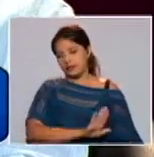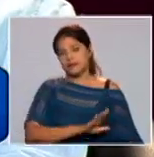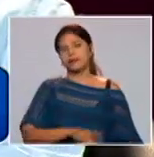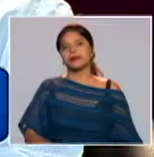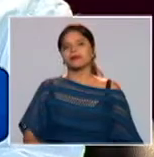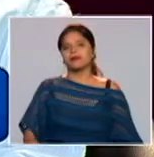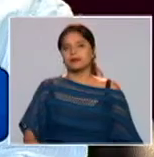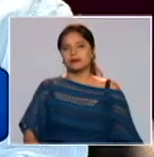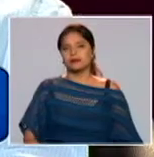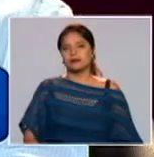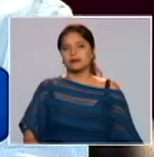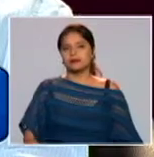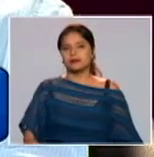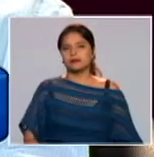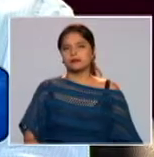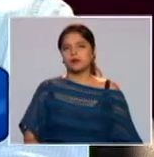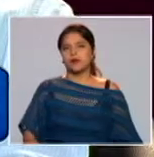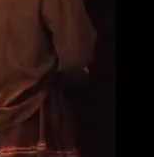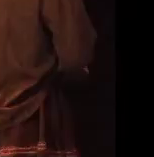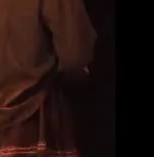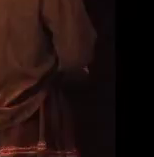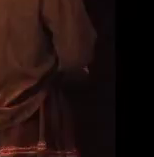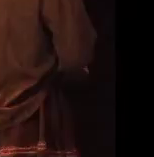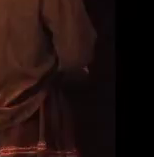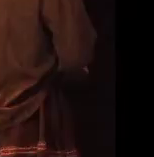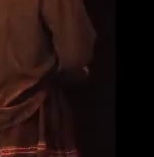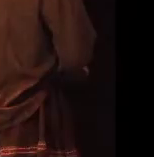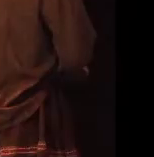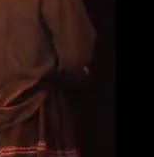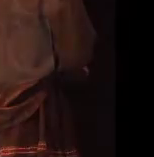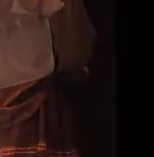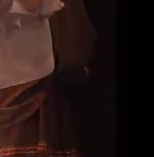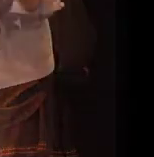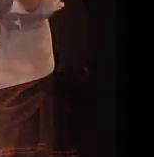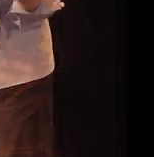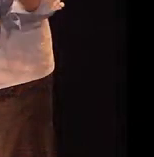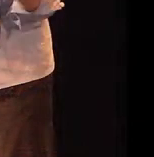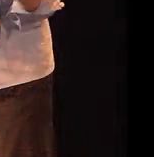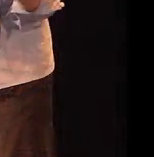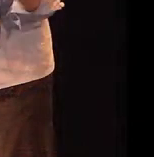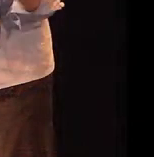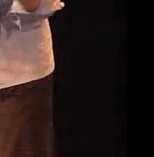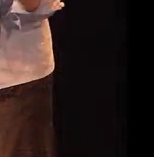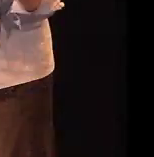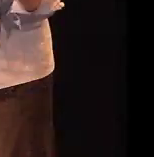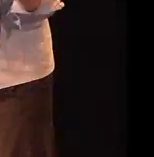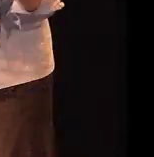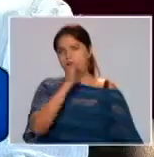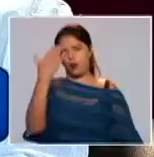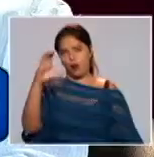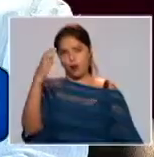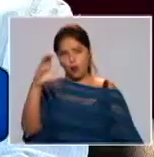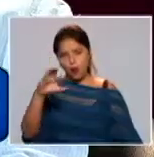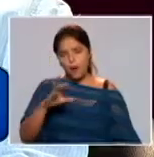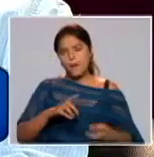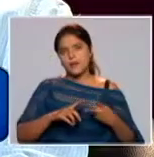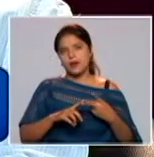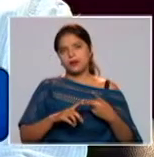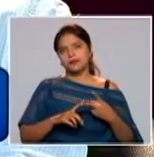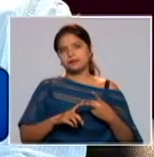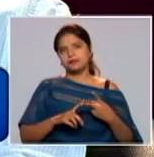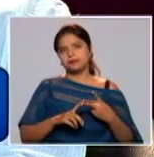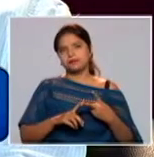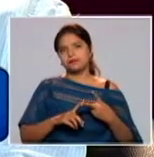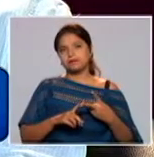tenido con historia de y machete Ob tuvo el premio de la Universidad de Medellín con